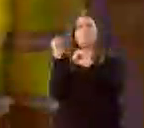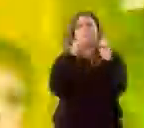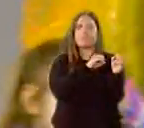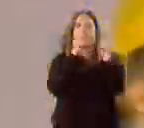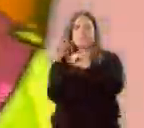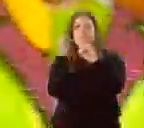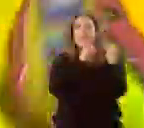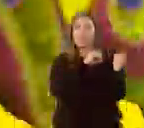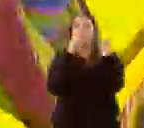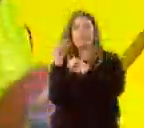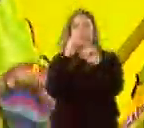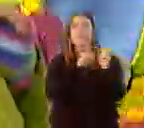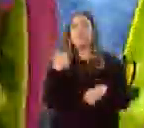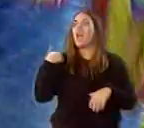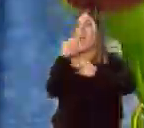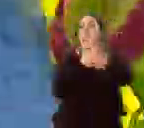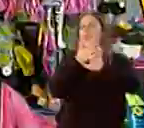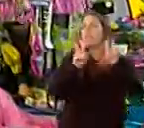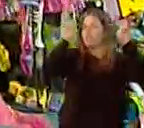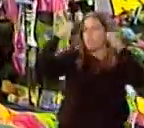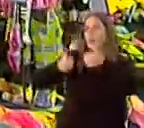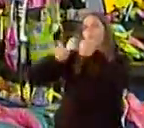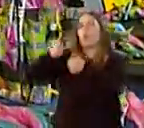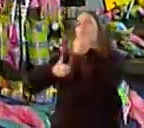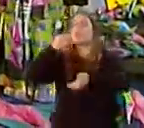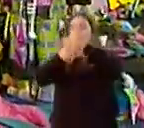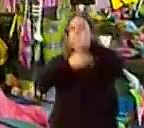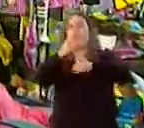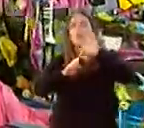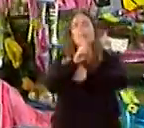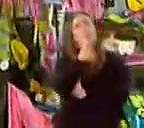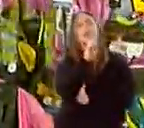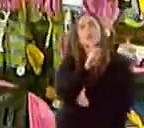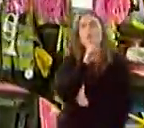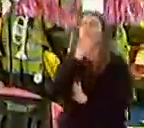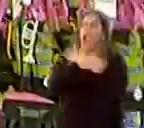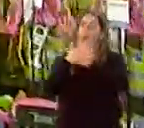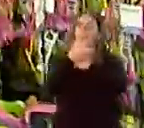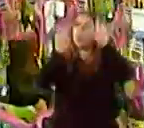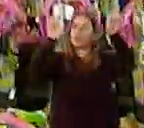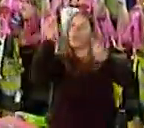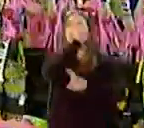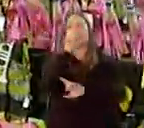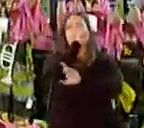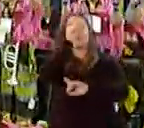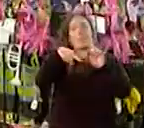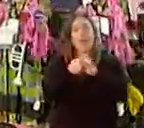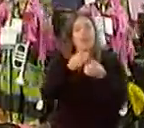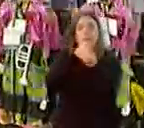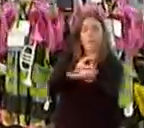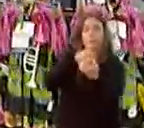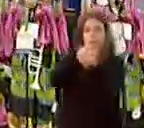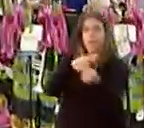ya soy de su evolución les hablo de los temas y la interpretación las críticas